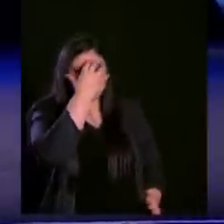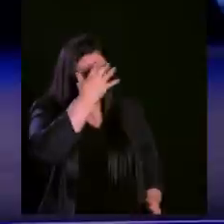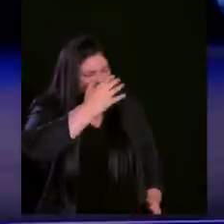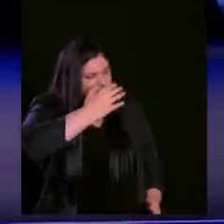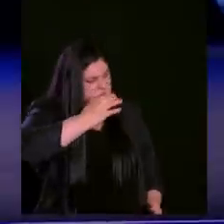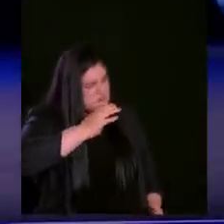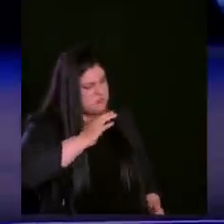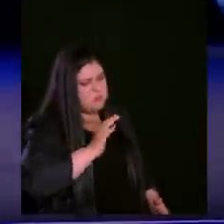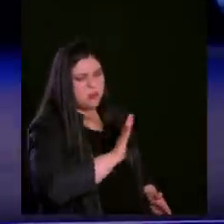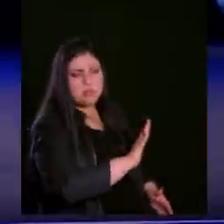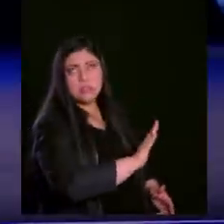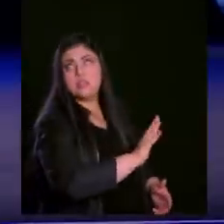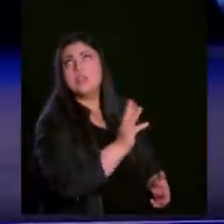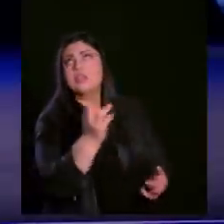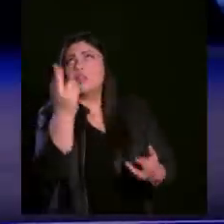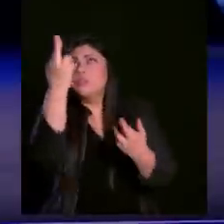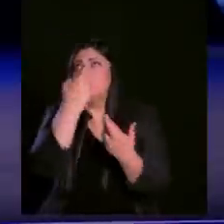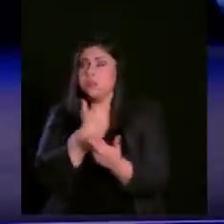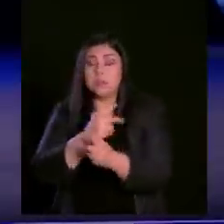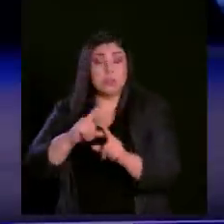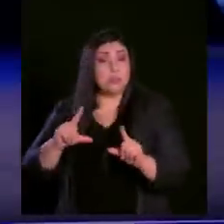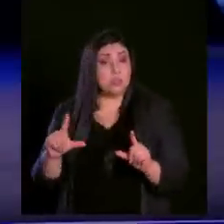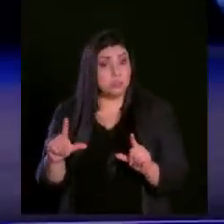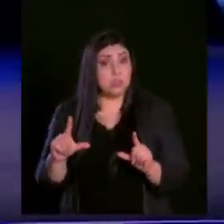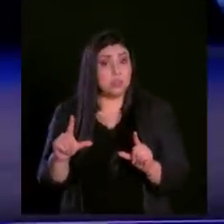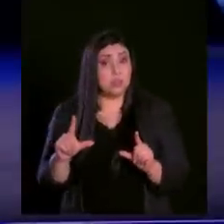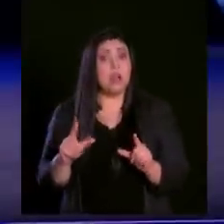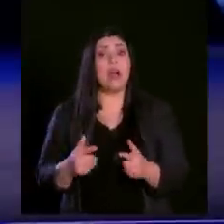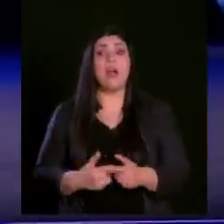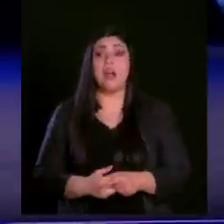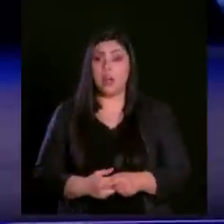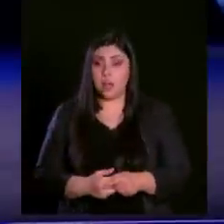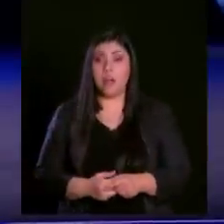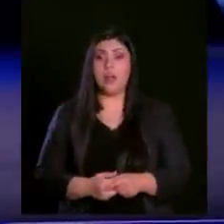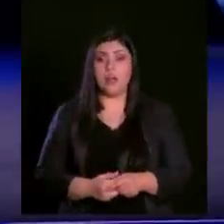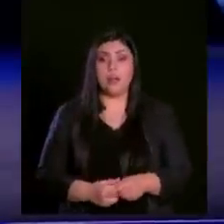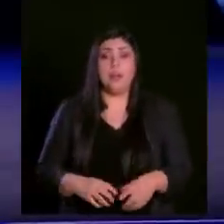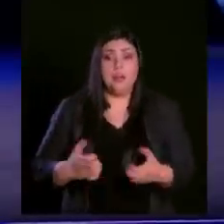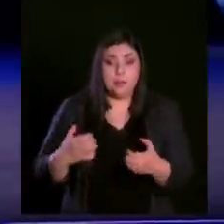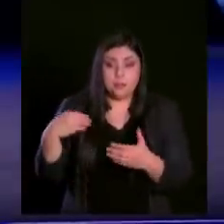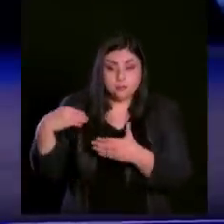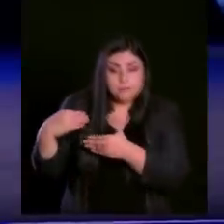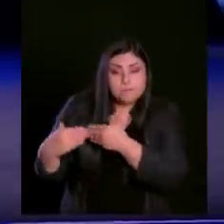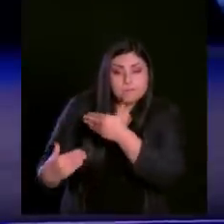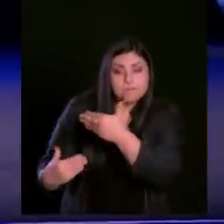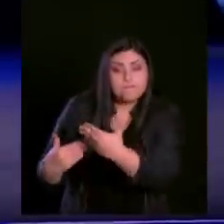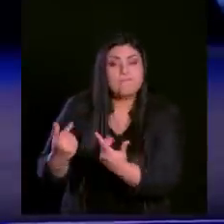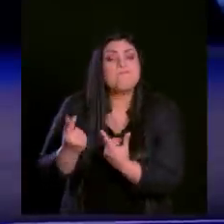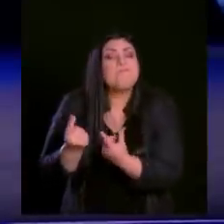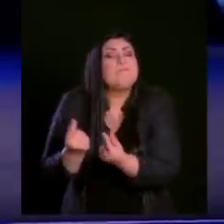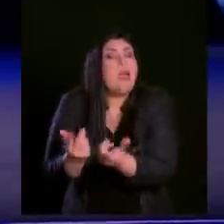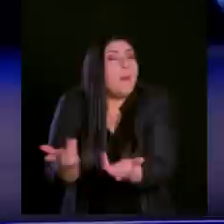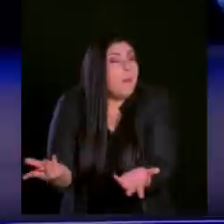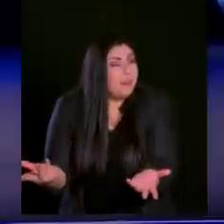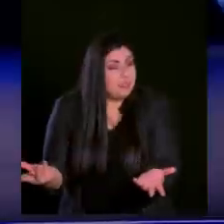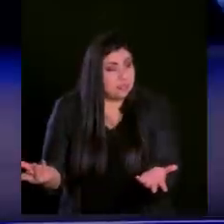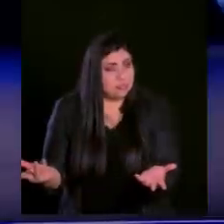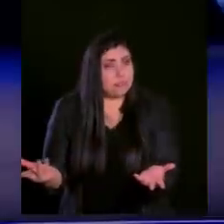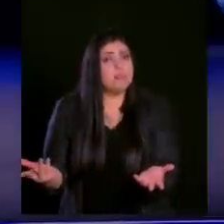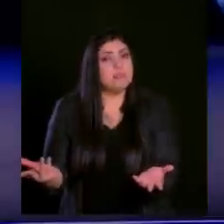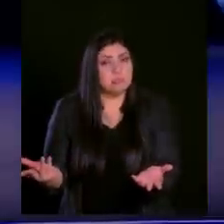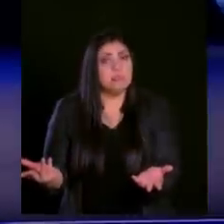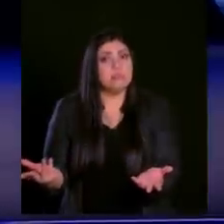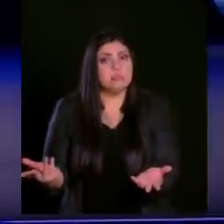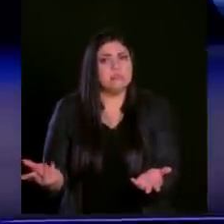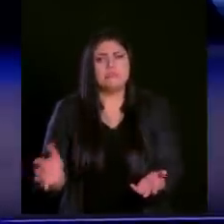cautivo va a definir Cómo van a vivir tus generaciones de aquí en adelante Y